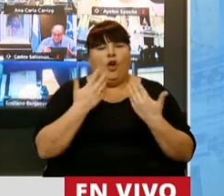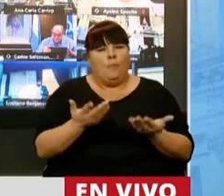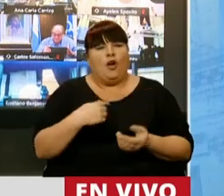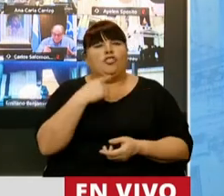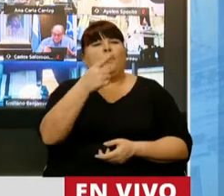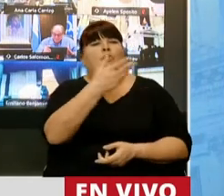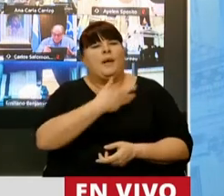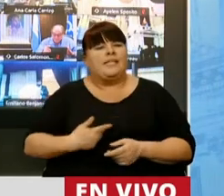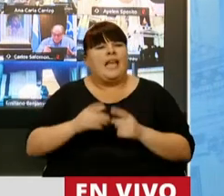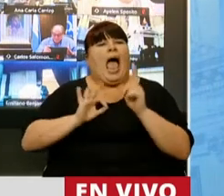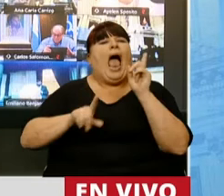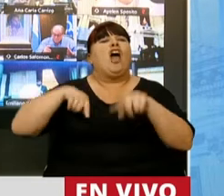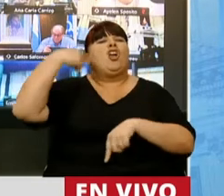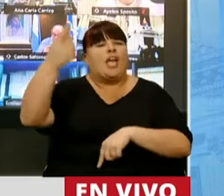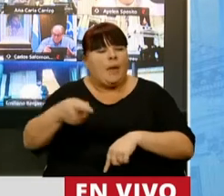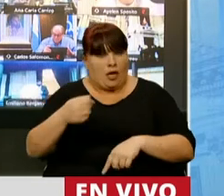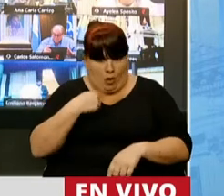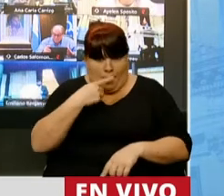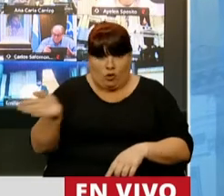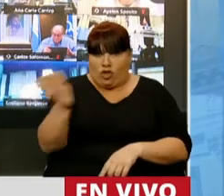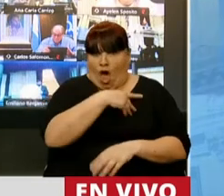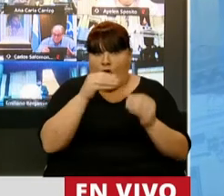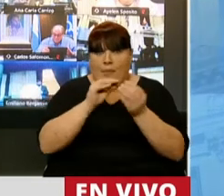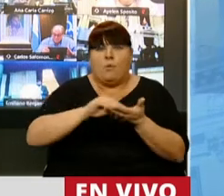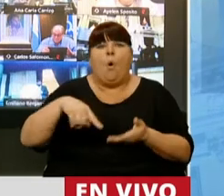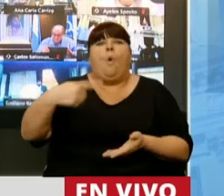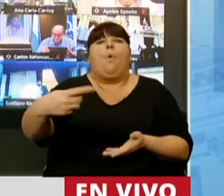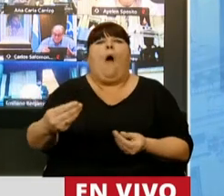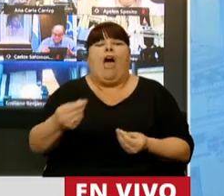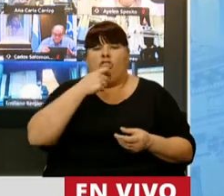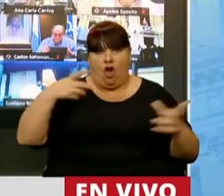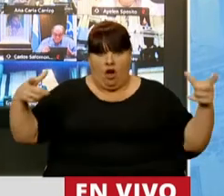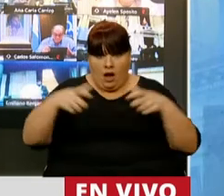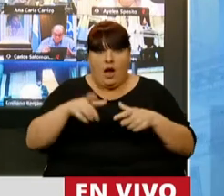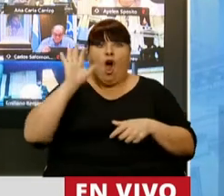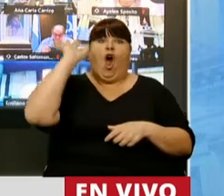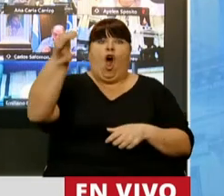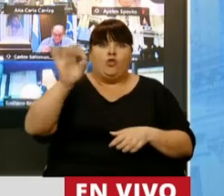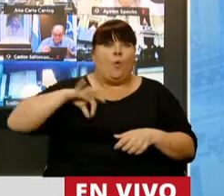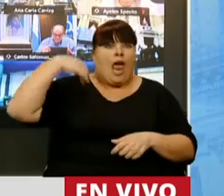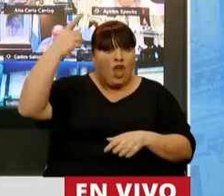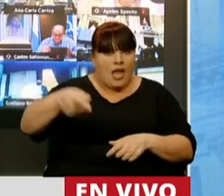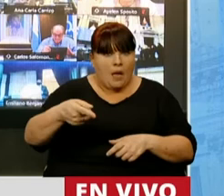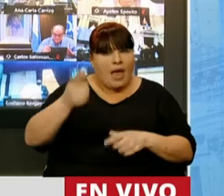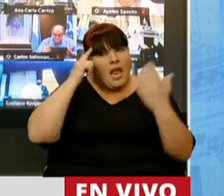presidente, le pregunto, ¿y el próximo año? Les pregunto a todos mis colegas, ¿cuándo estemos en octubre analizando